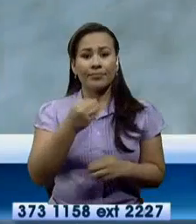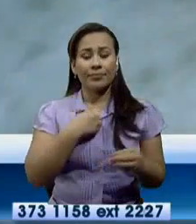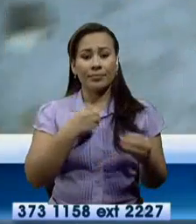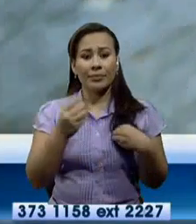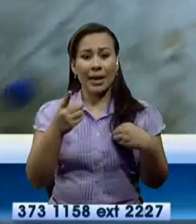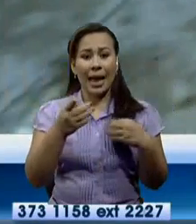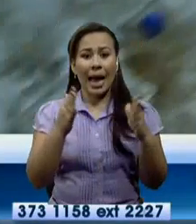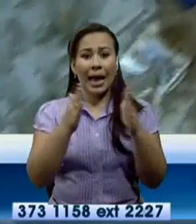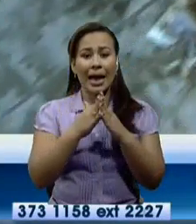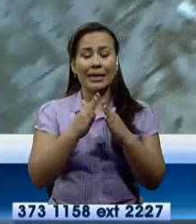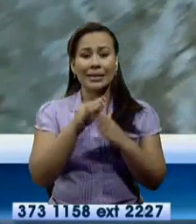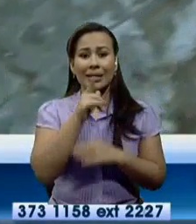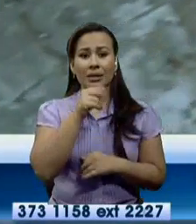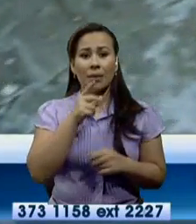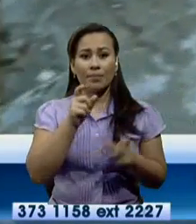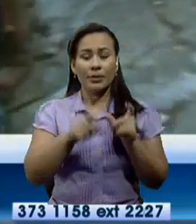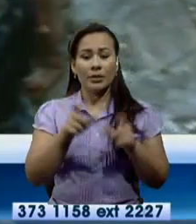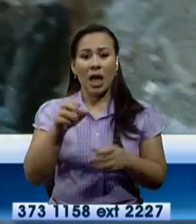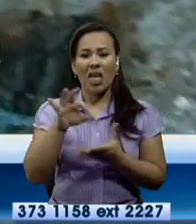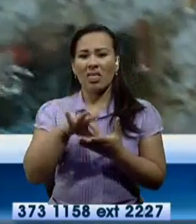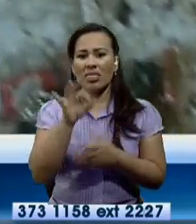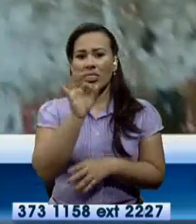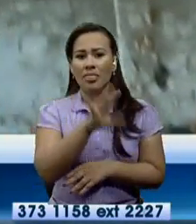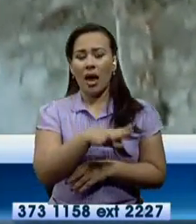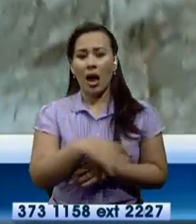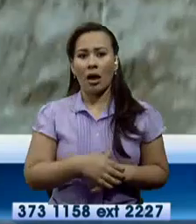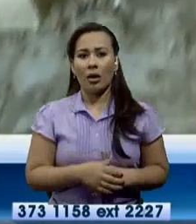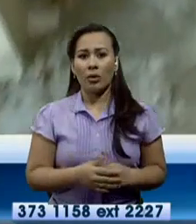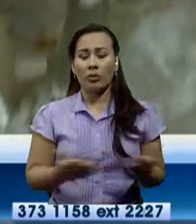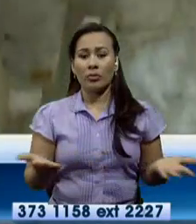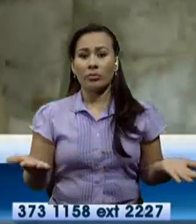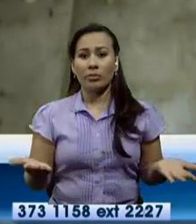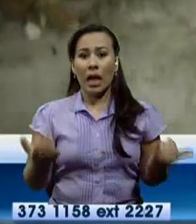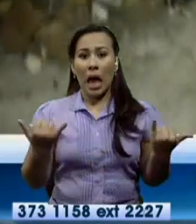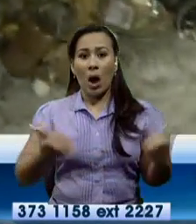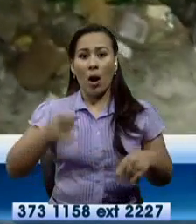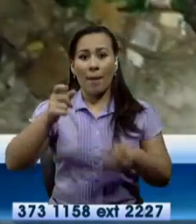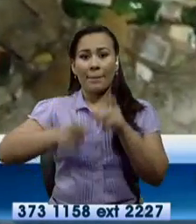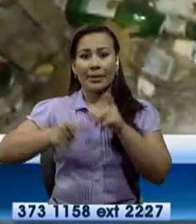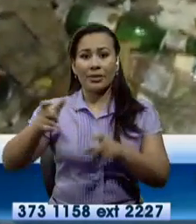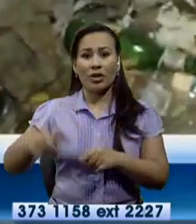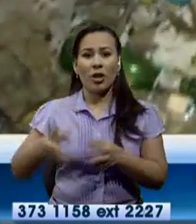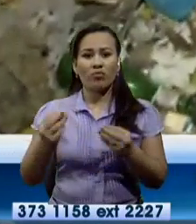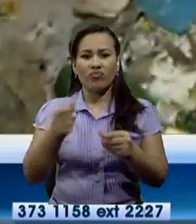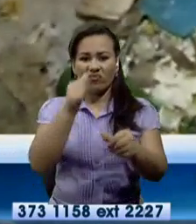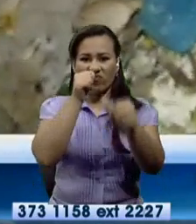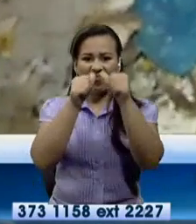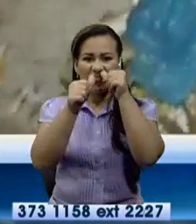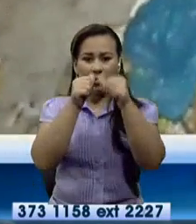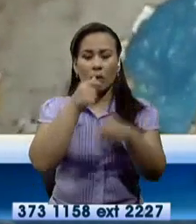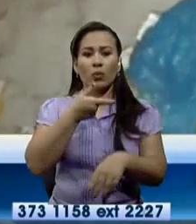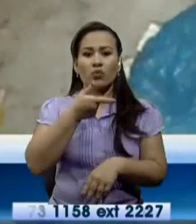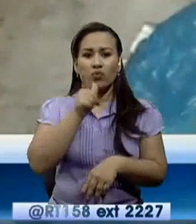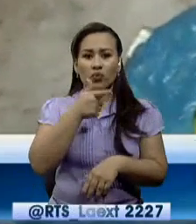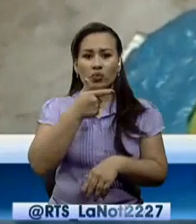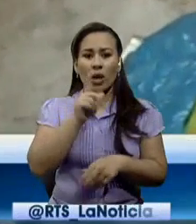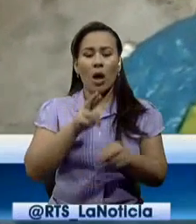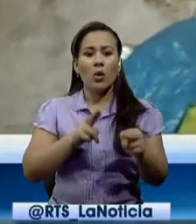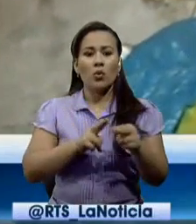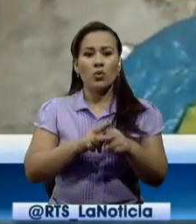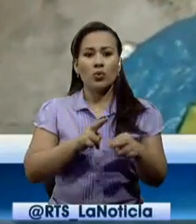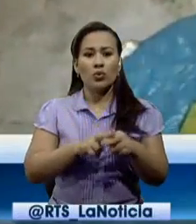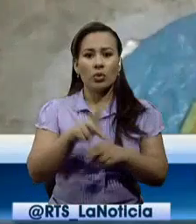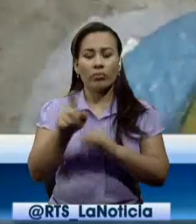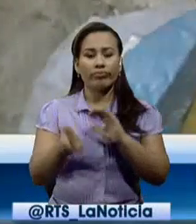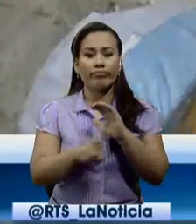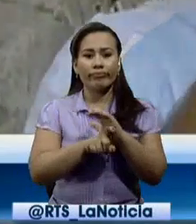una vivienda cuyos ocupantes un día dejaron el sector, entonces personas con vicios y malas costumbres la usaron de